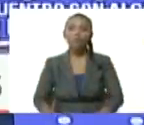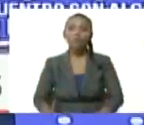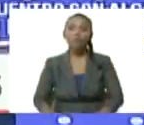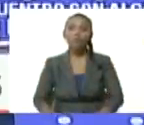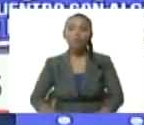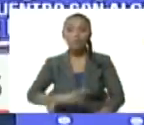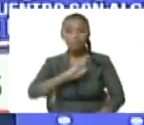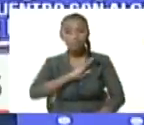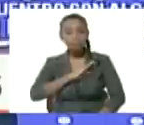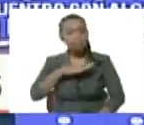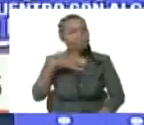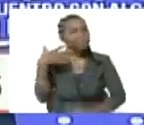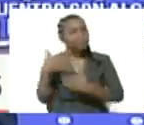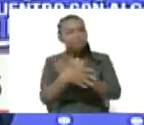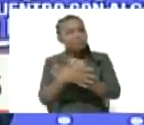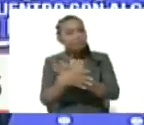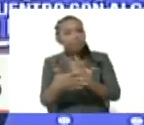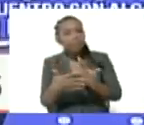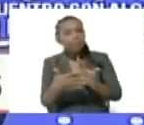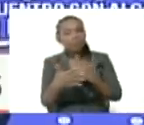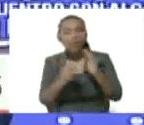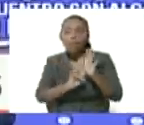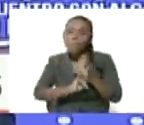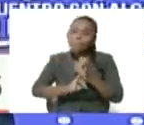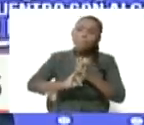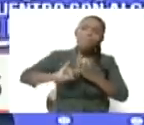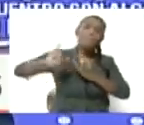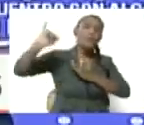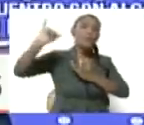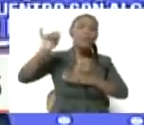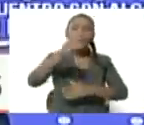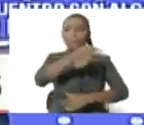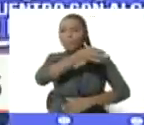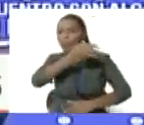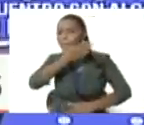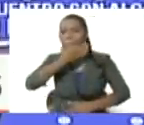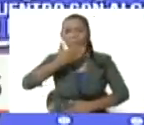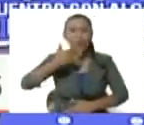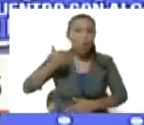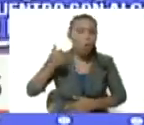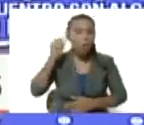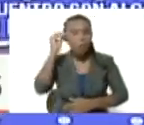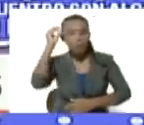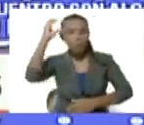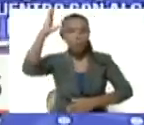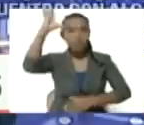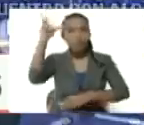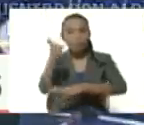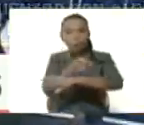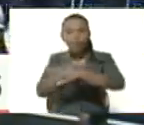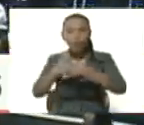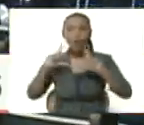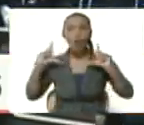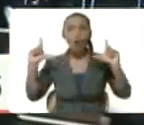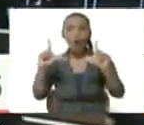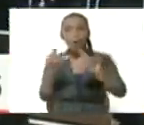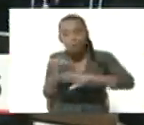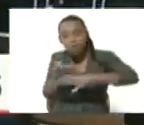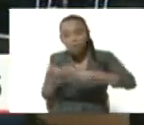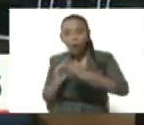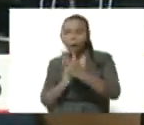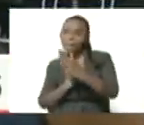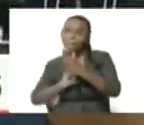Tenemos que elevar la calidad y la capacidad de gobierno local, municipal,